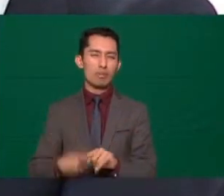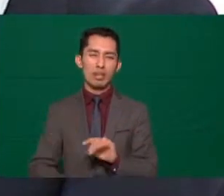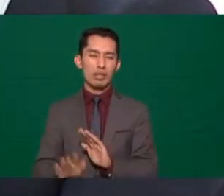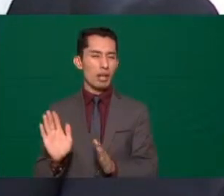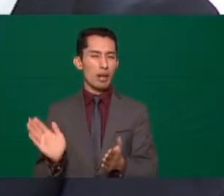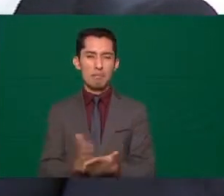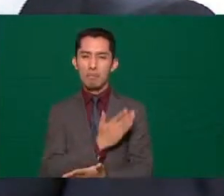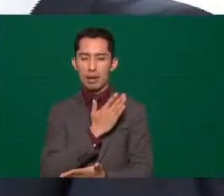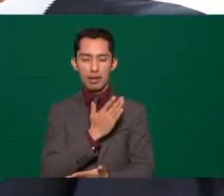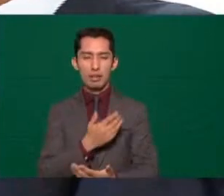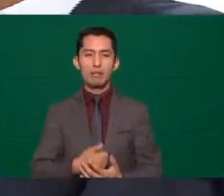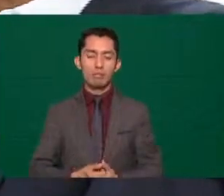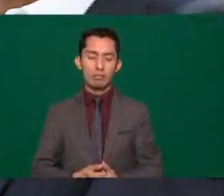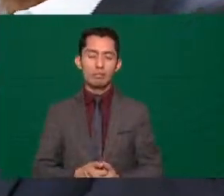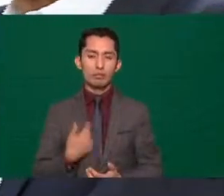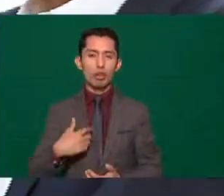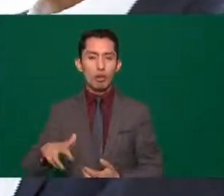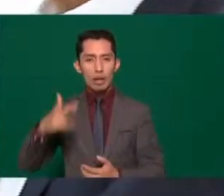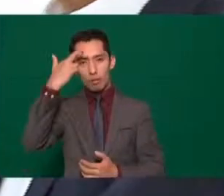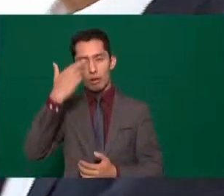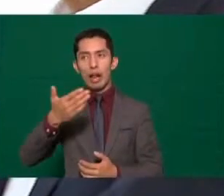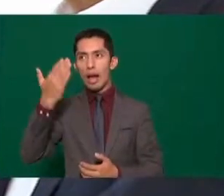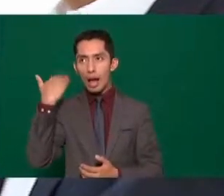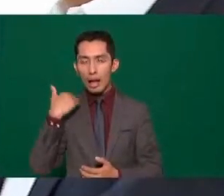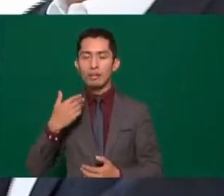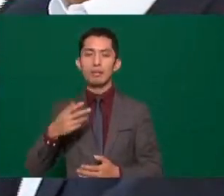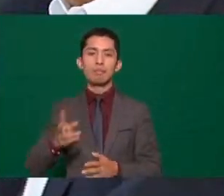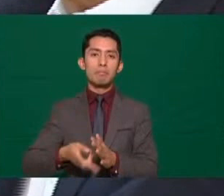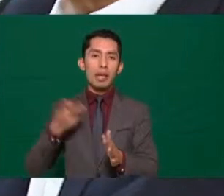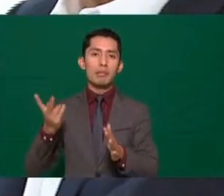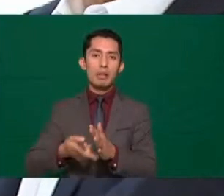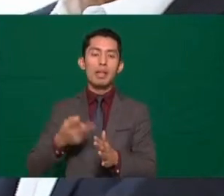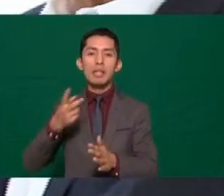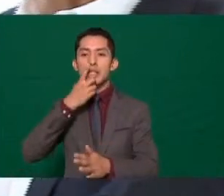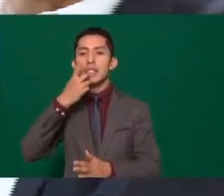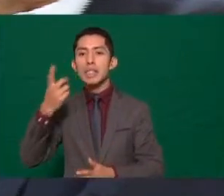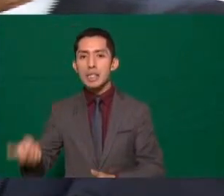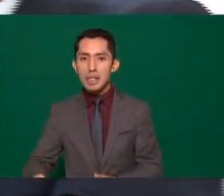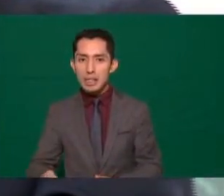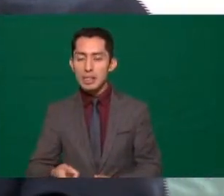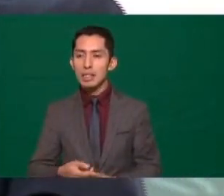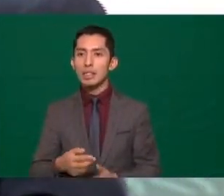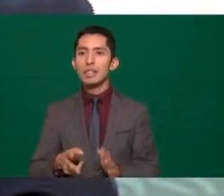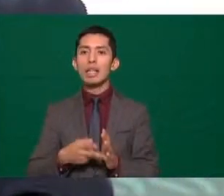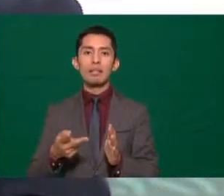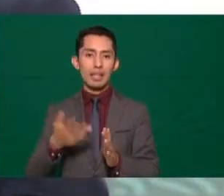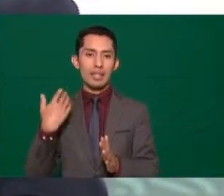que repetían una y otra vez: no entregues pescado,